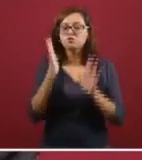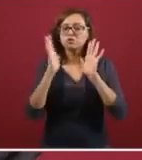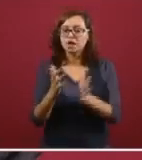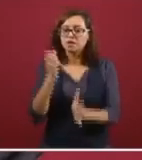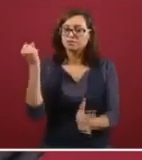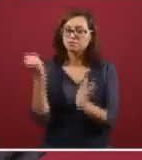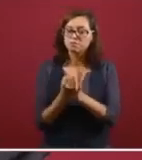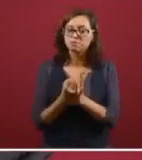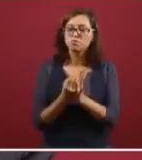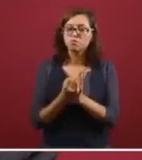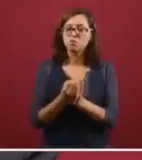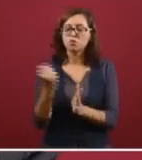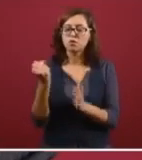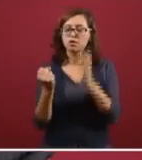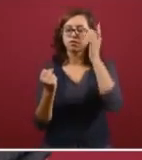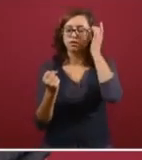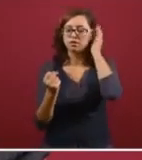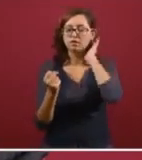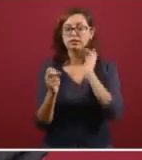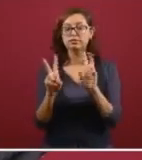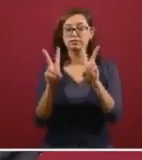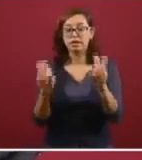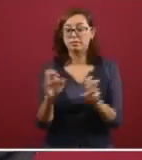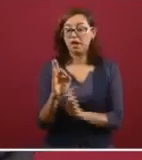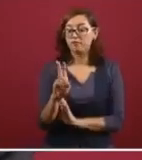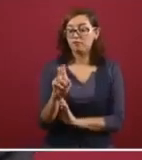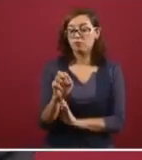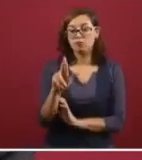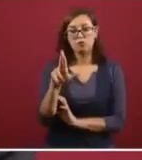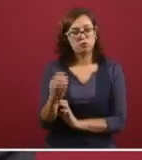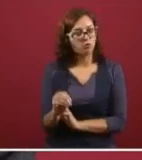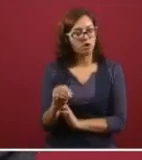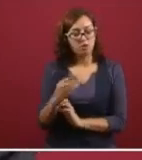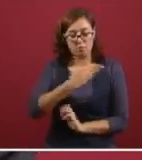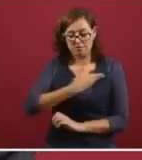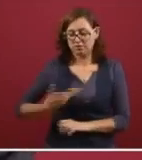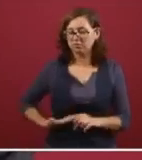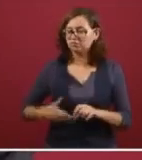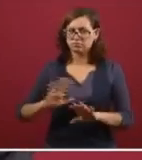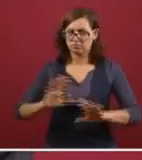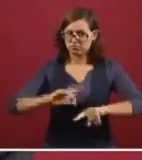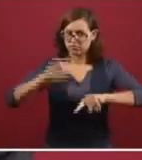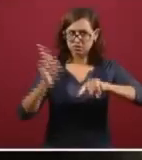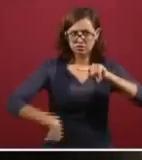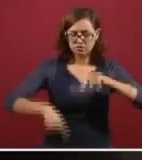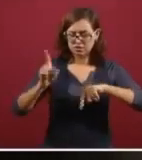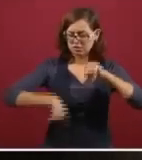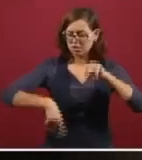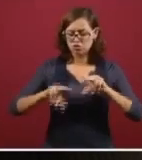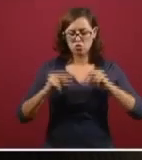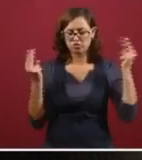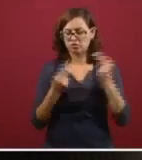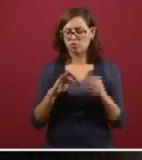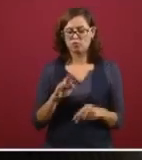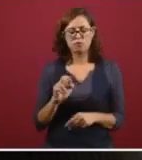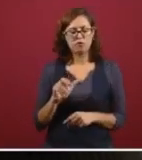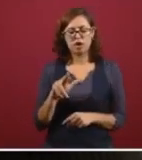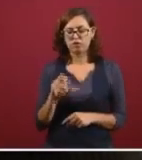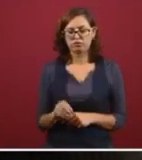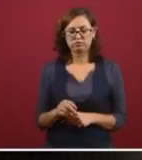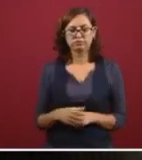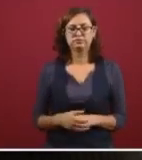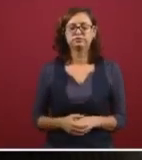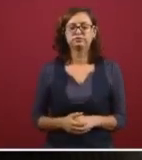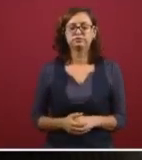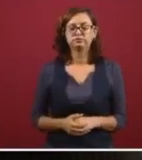la desaparición del fuero al presidente. El mandatario calificó como sabotaje legal